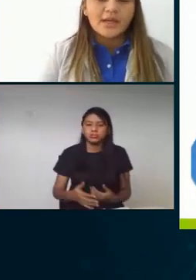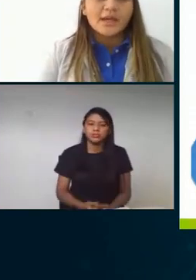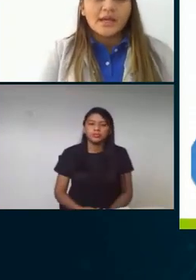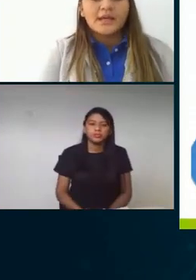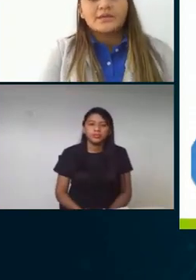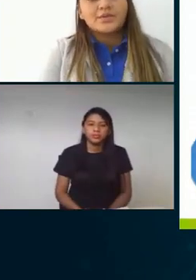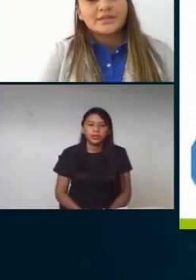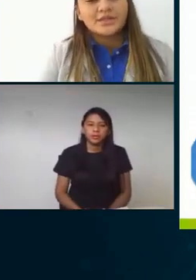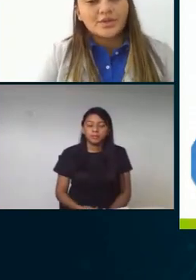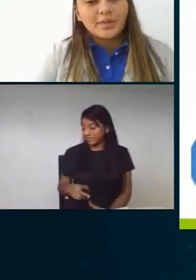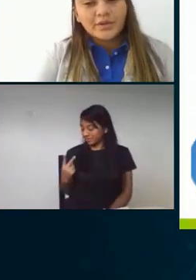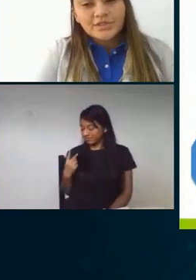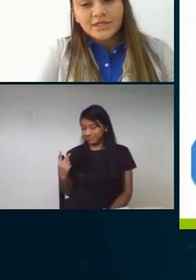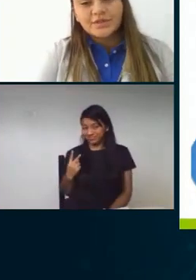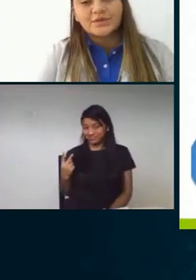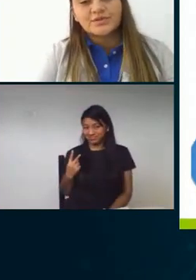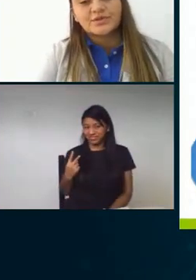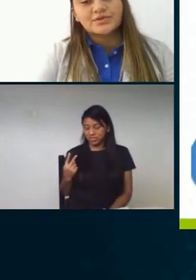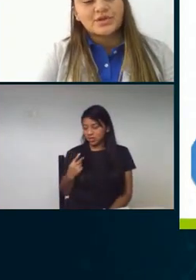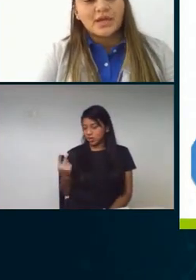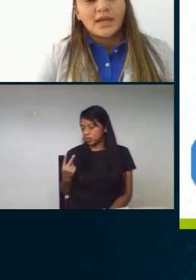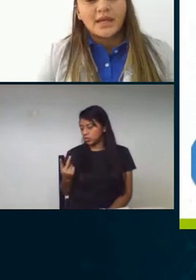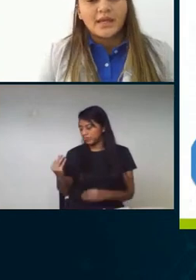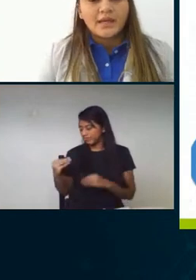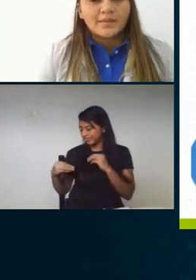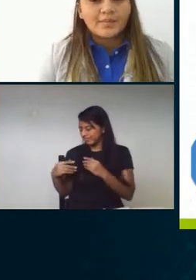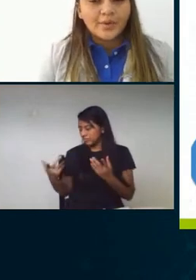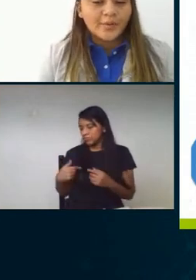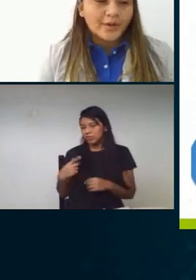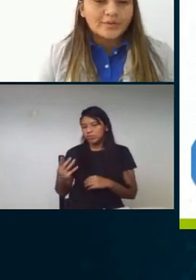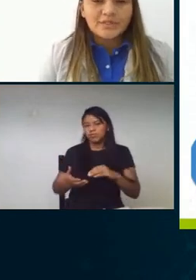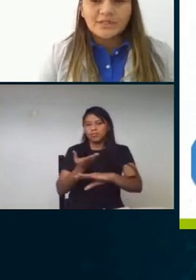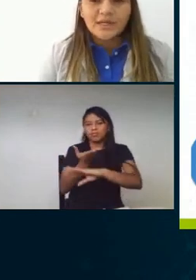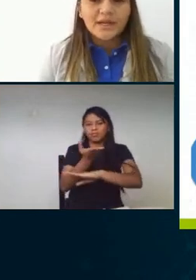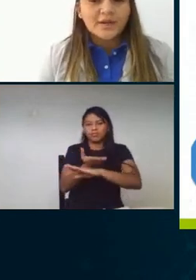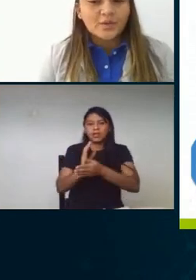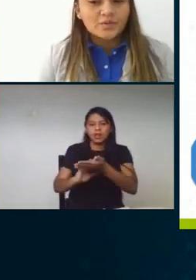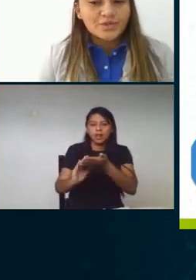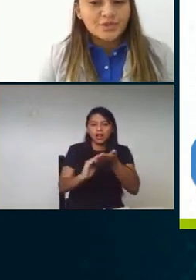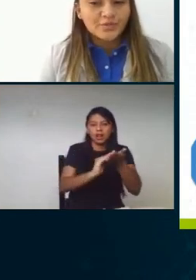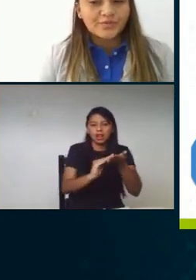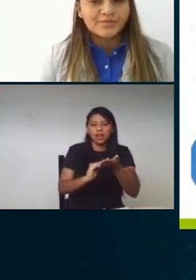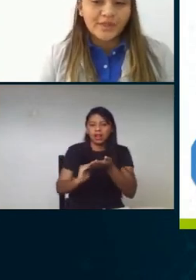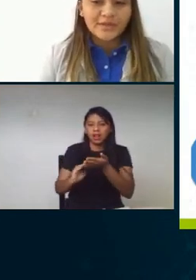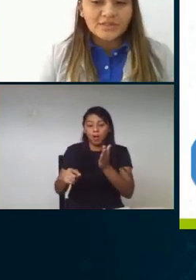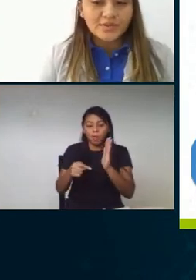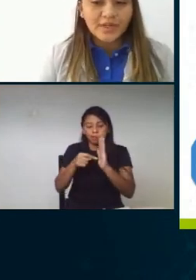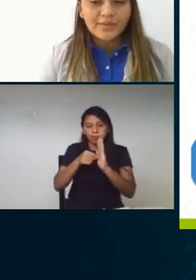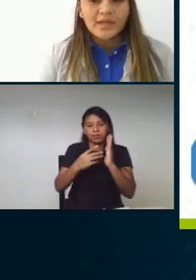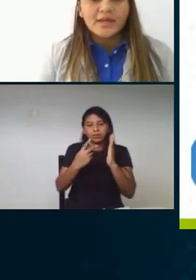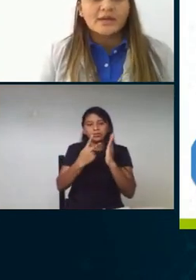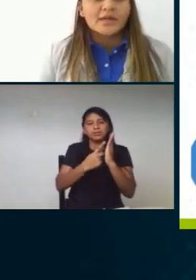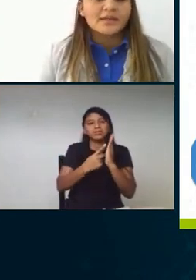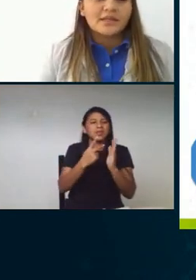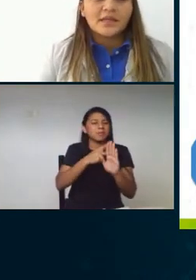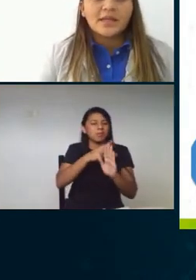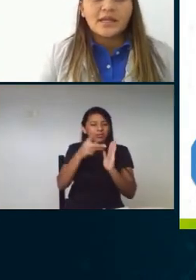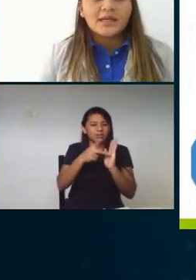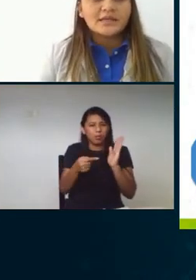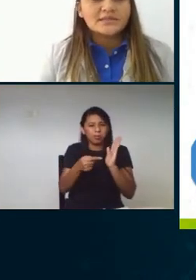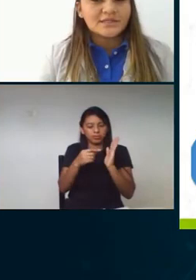solución, durante todo el proyecto, nosotros proponemos integrar un chuf de basura